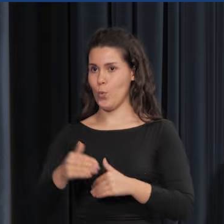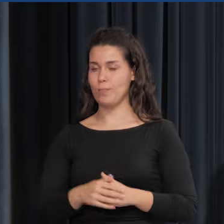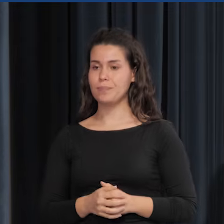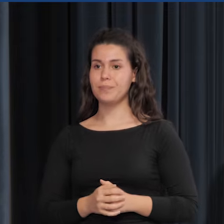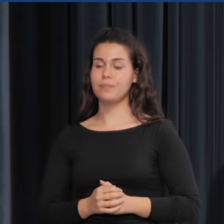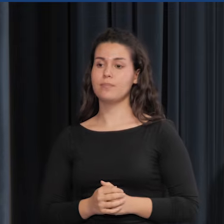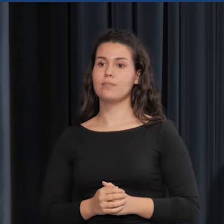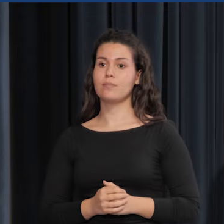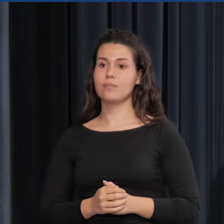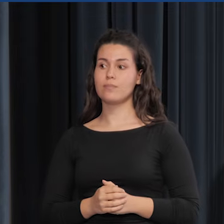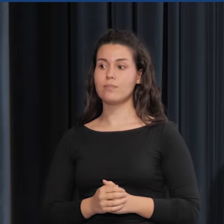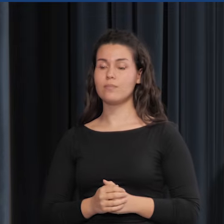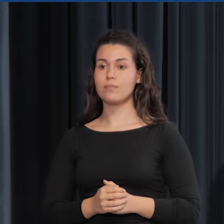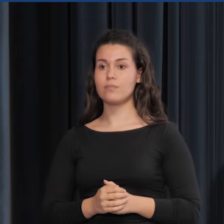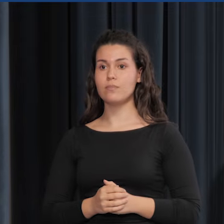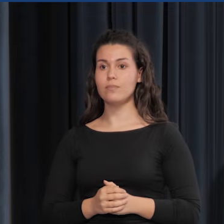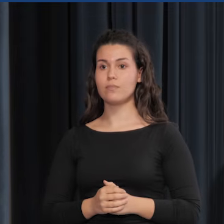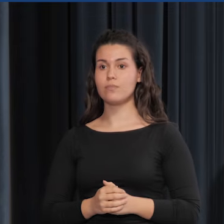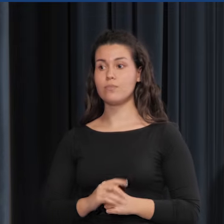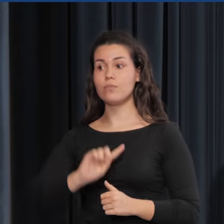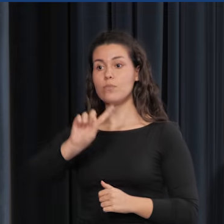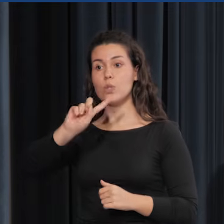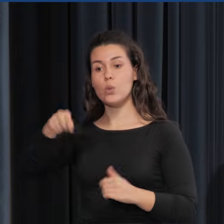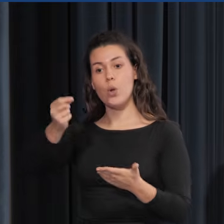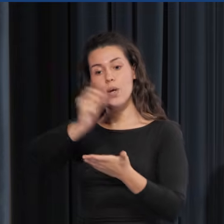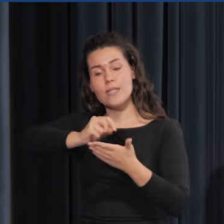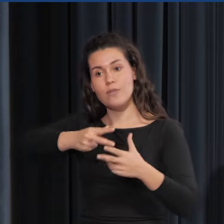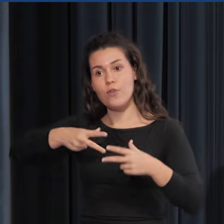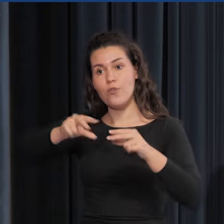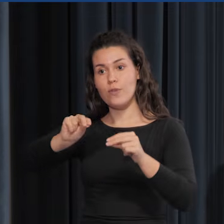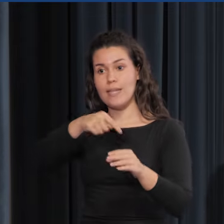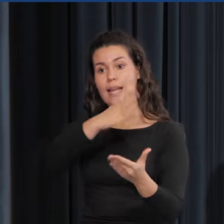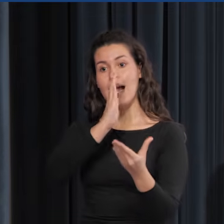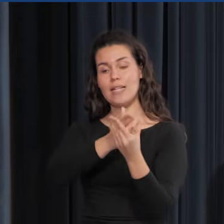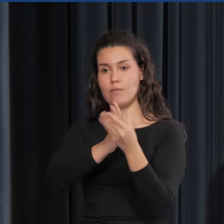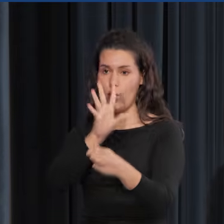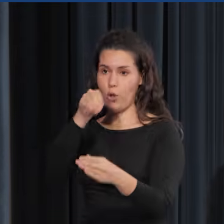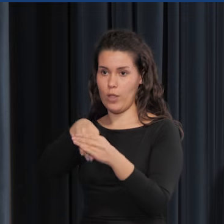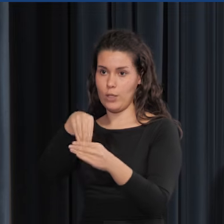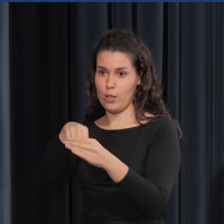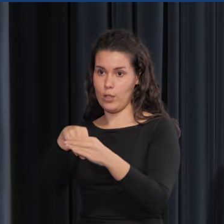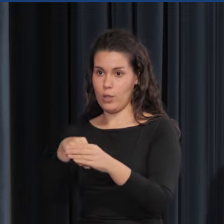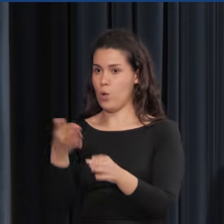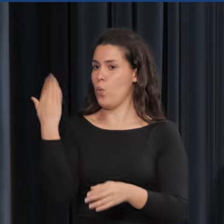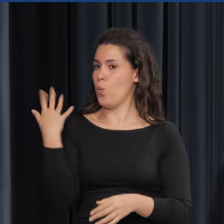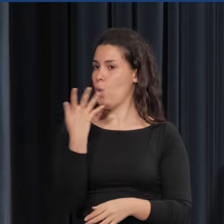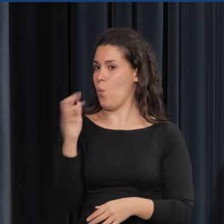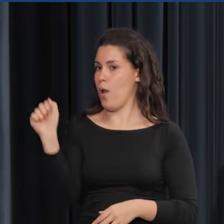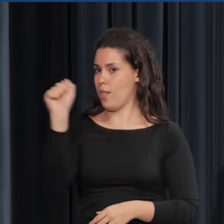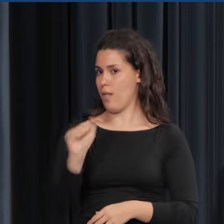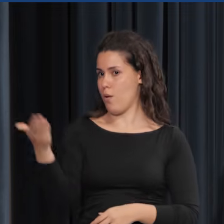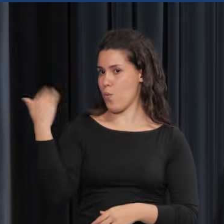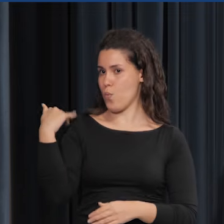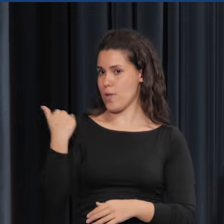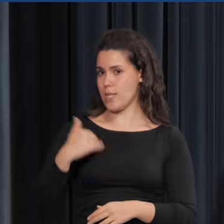futuro y lo vamos a meter en el archivador ese de hace 40 años